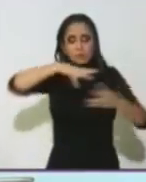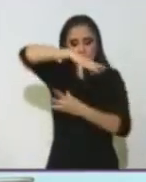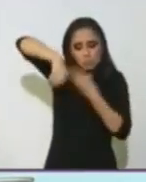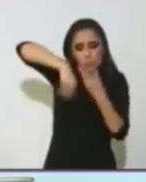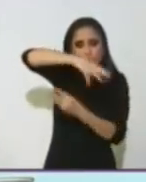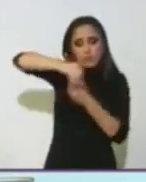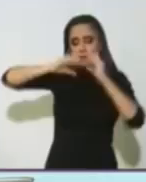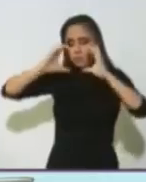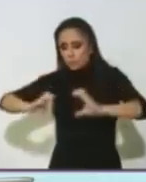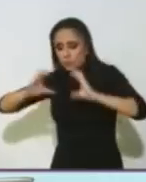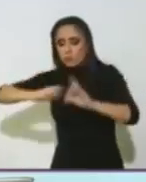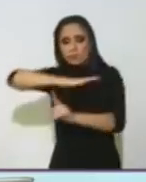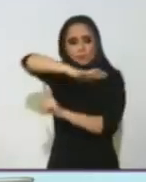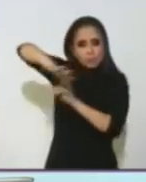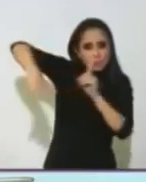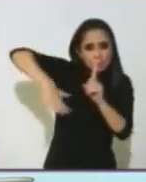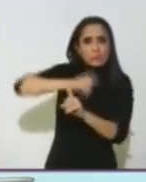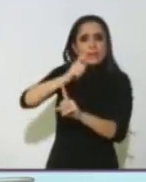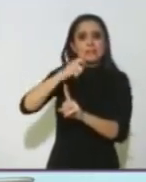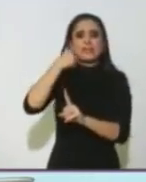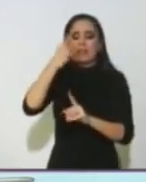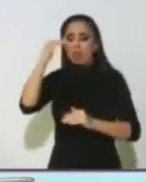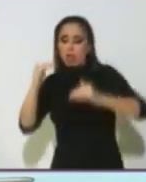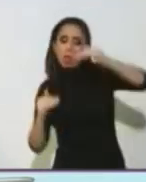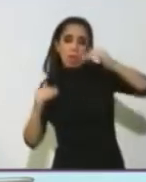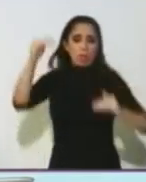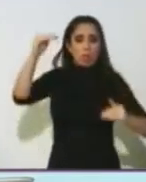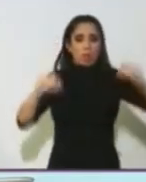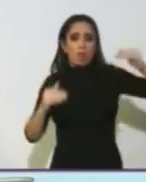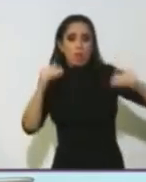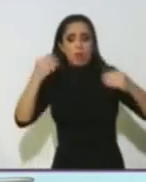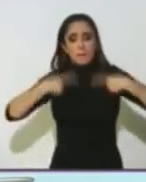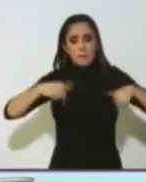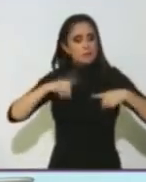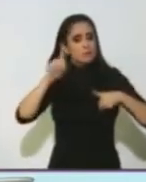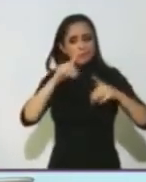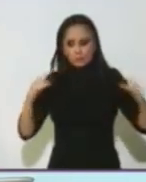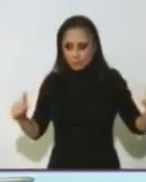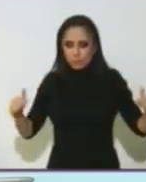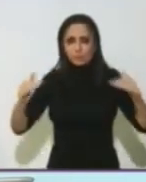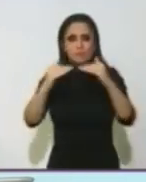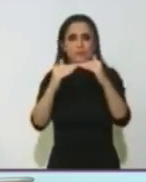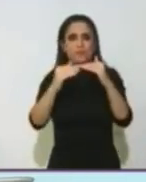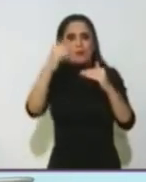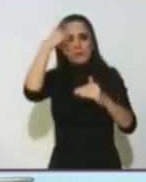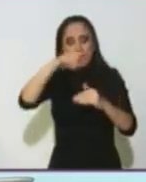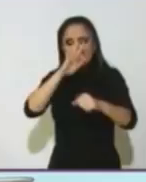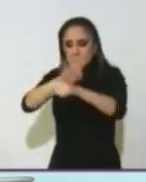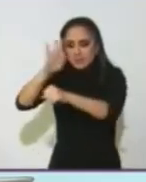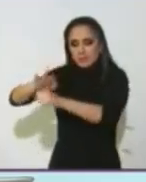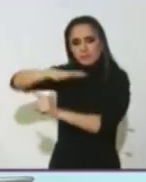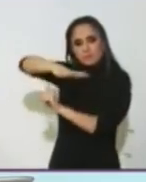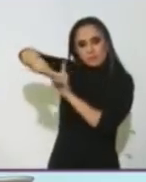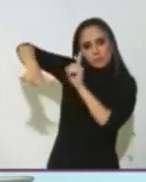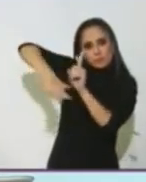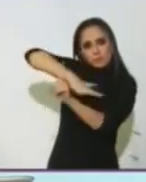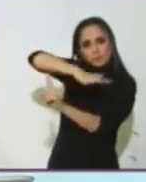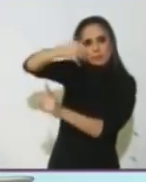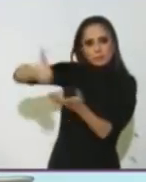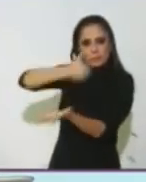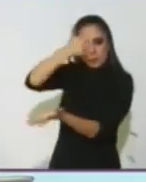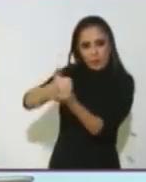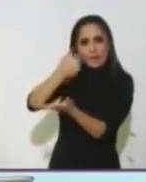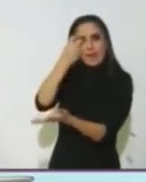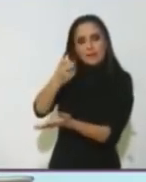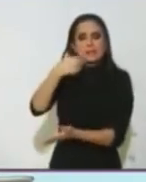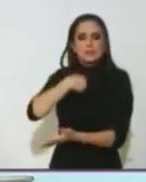económico disminuir las desigualdades sociales mejorando las condiciones ambientales de la ciudad y eso es lo que vamos a